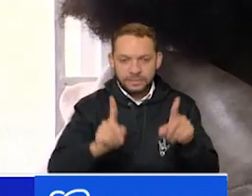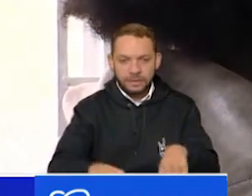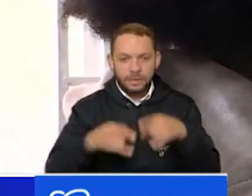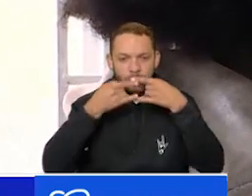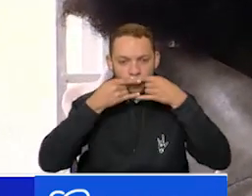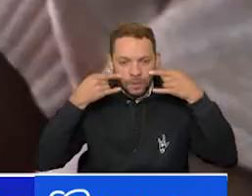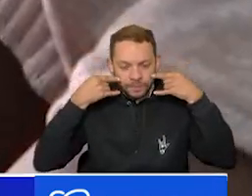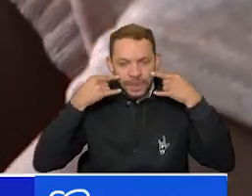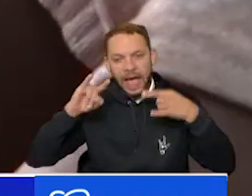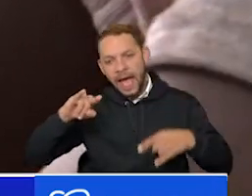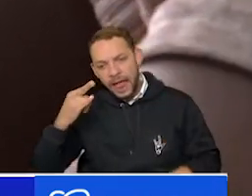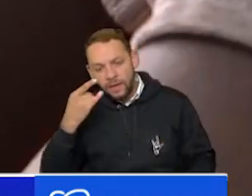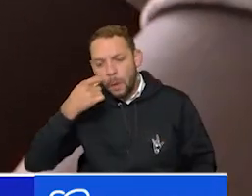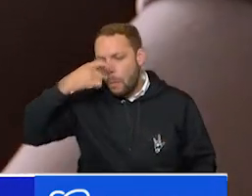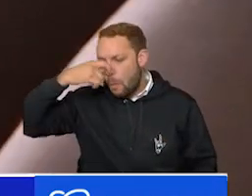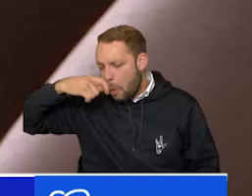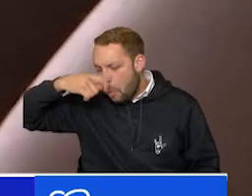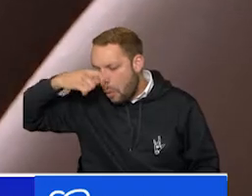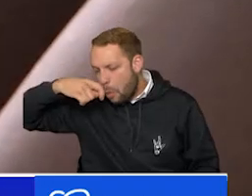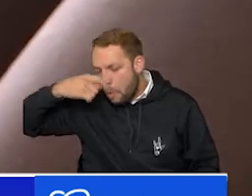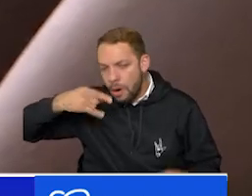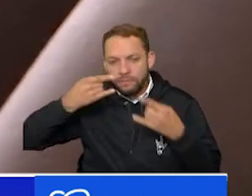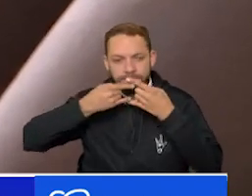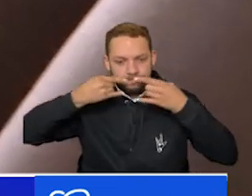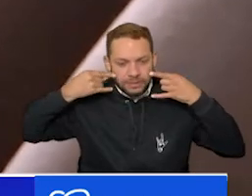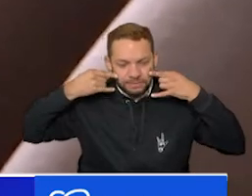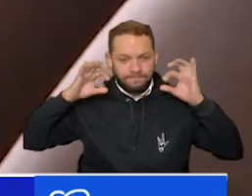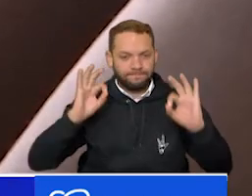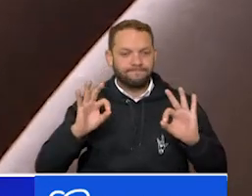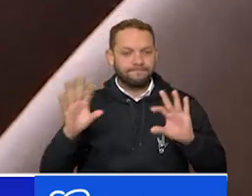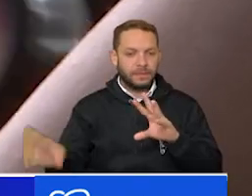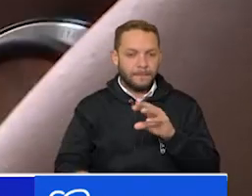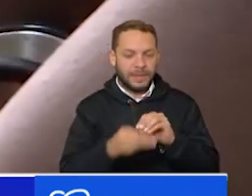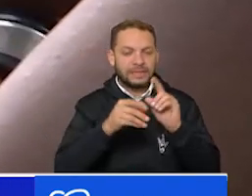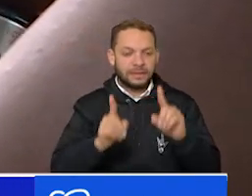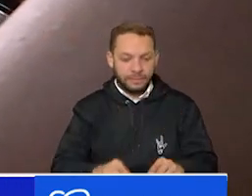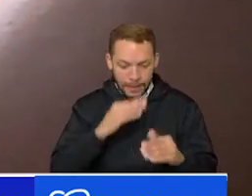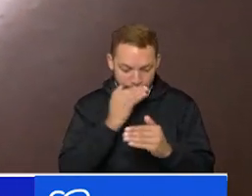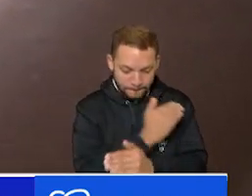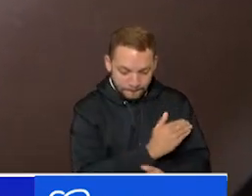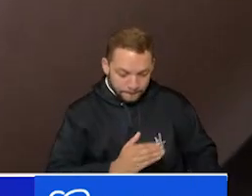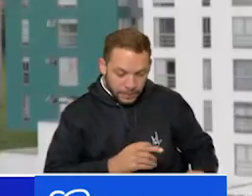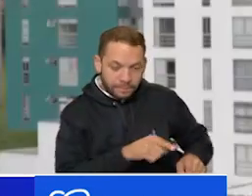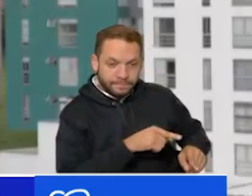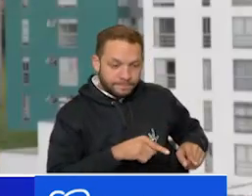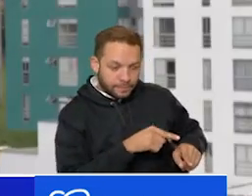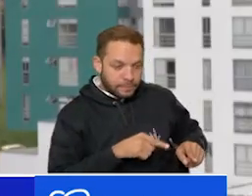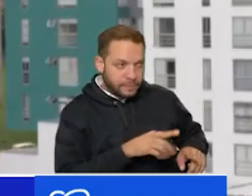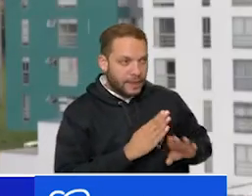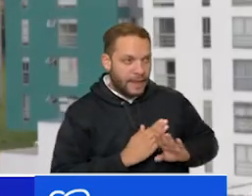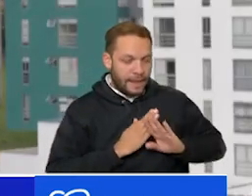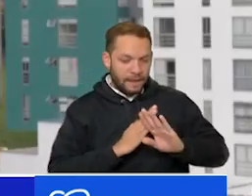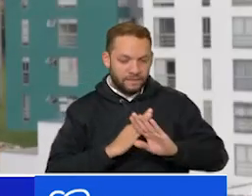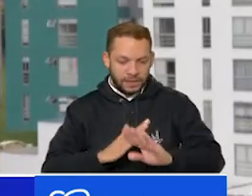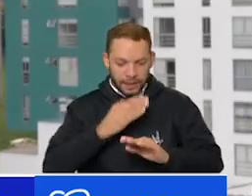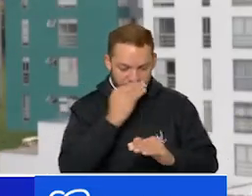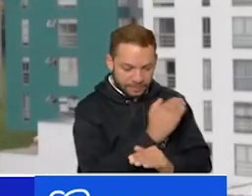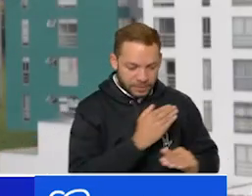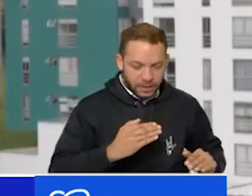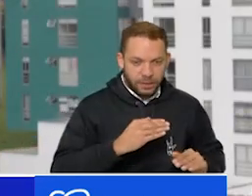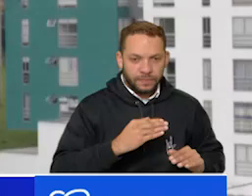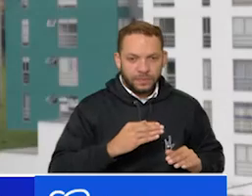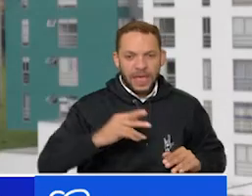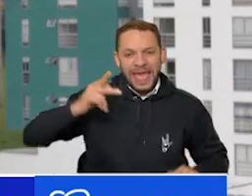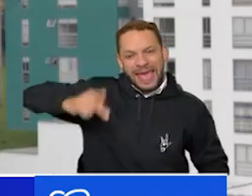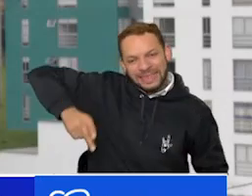personas que tengan algún tipo de síntomas respiratorios. Y muy importante, en la parte pediátrica, evitar que los niños vayan a